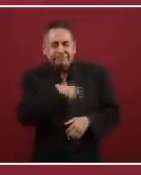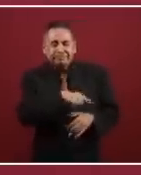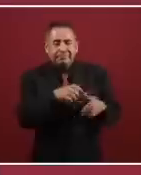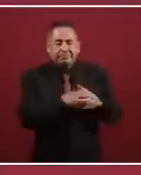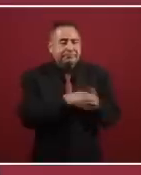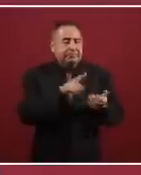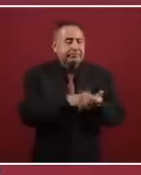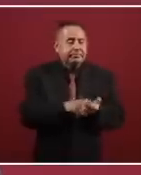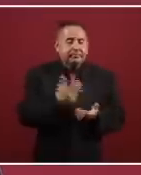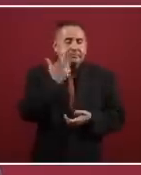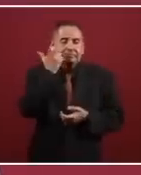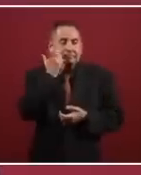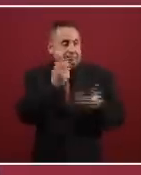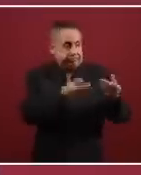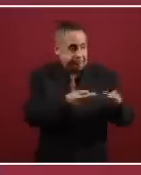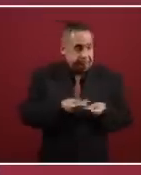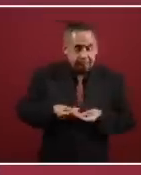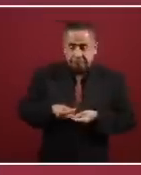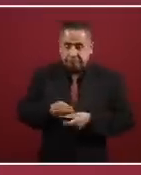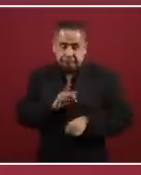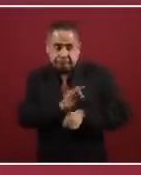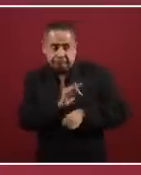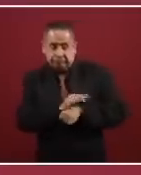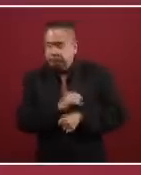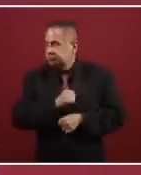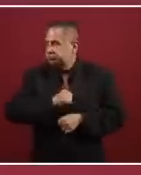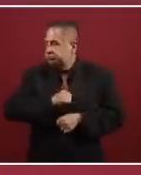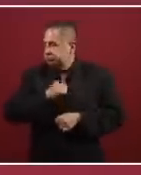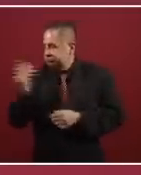eran traficantes de influencia.